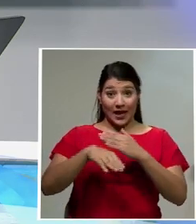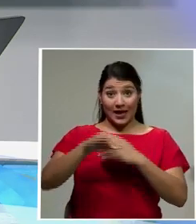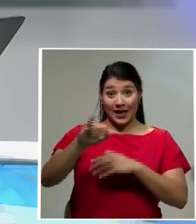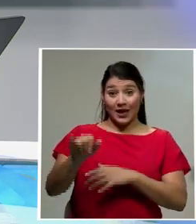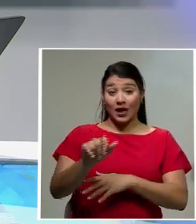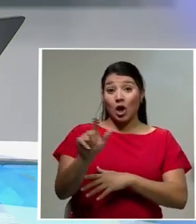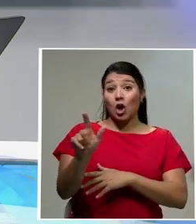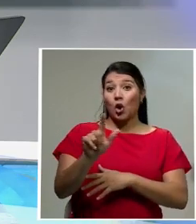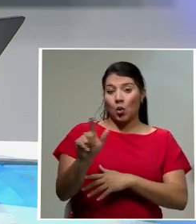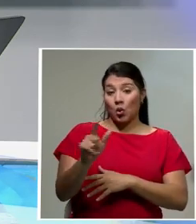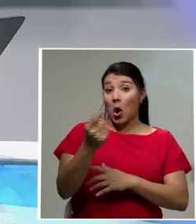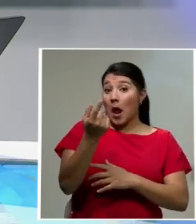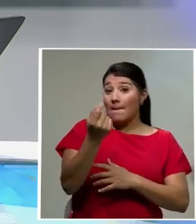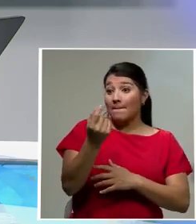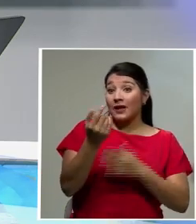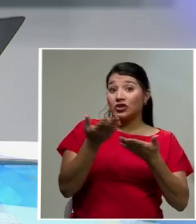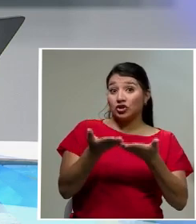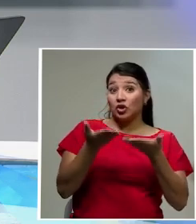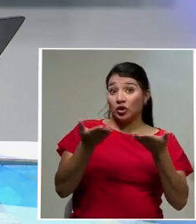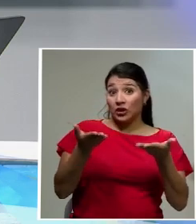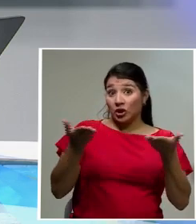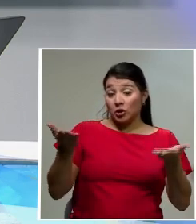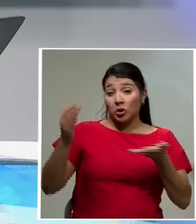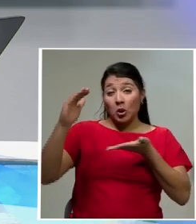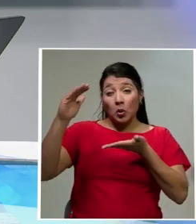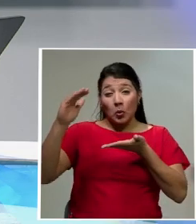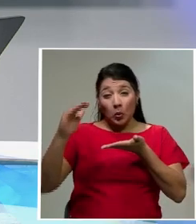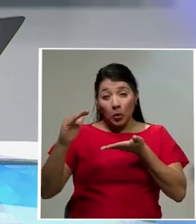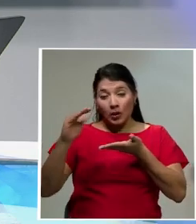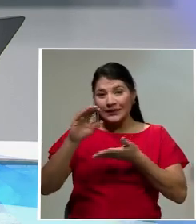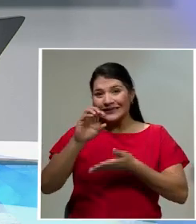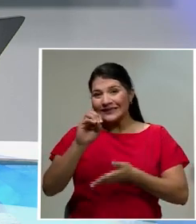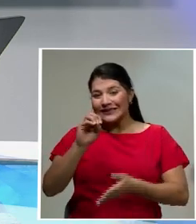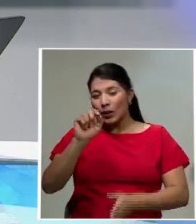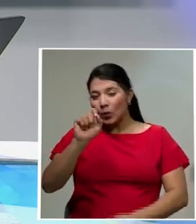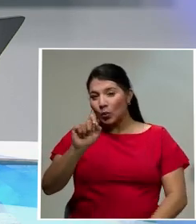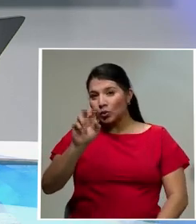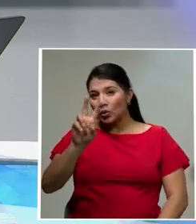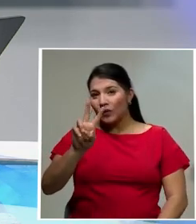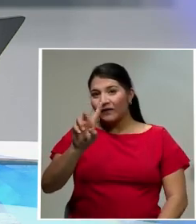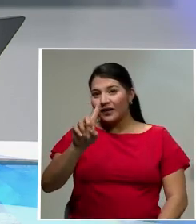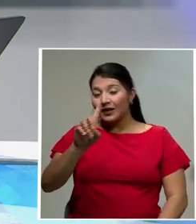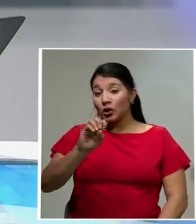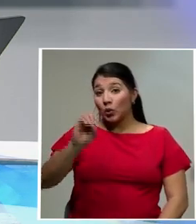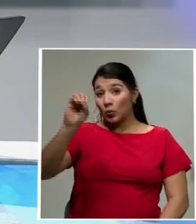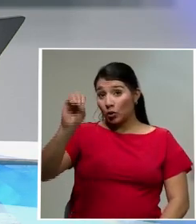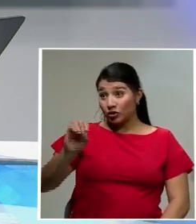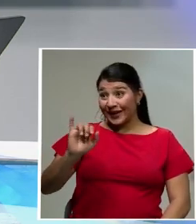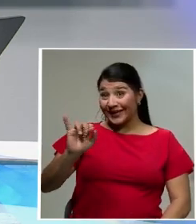la inflación tuvo una reducción del 0,21%, lo que generó que